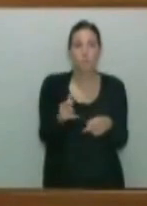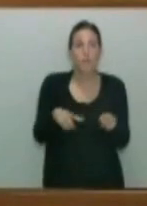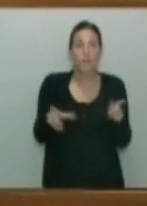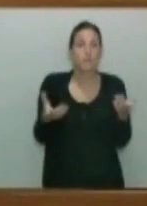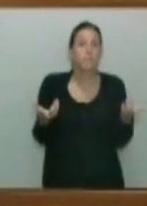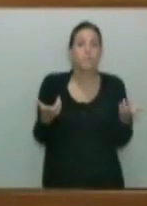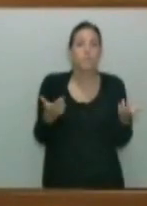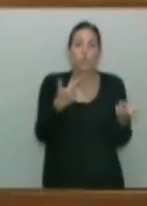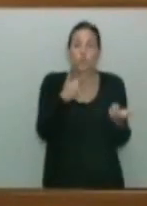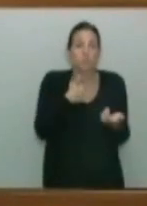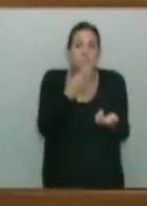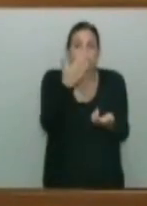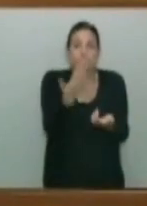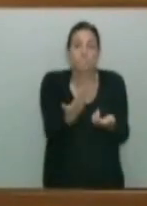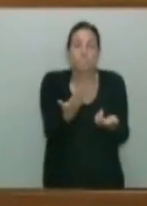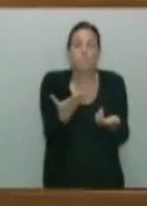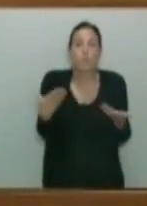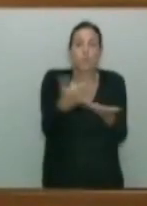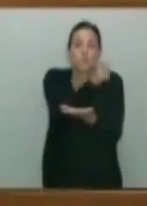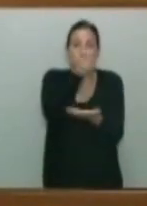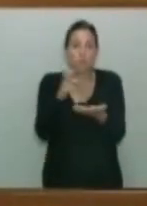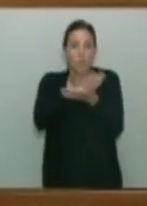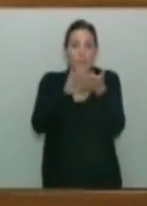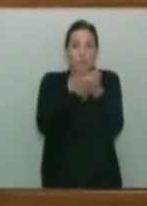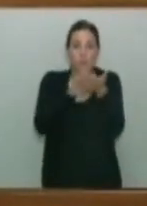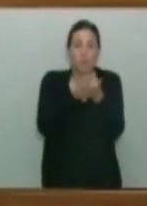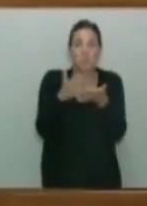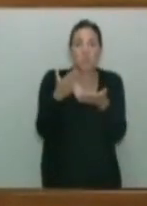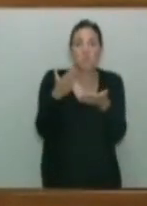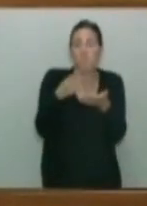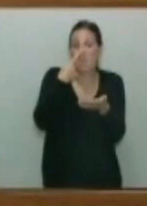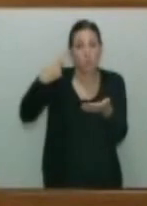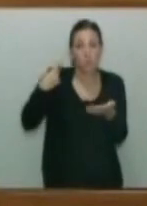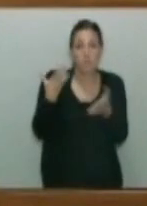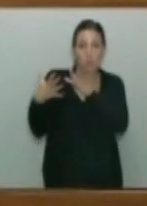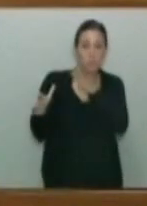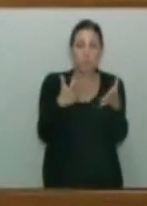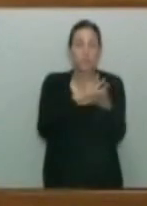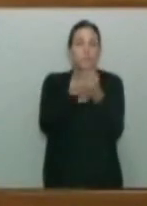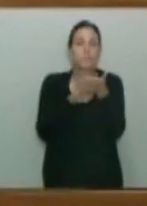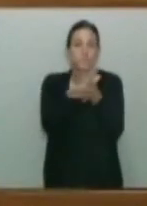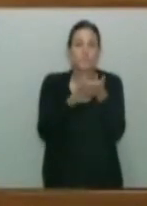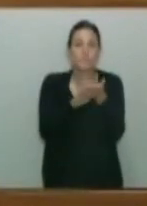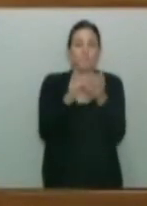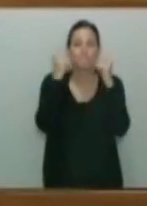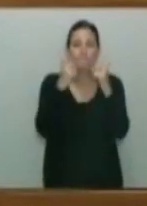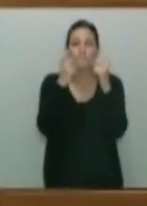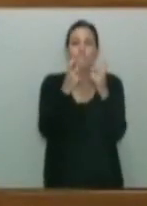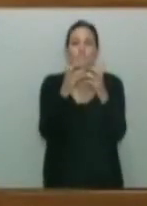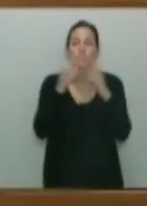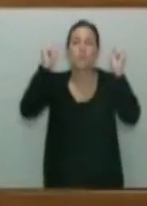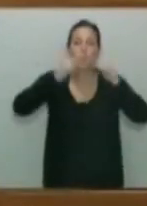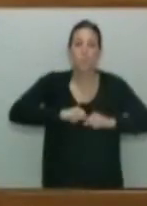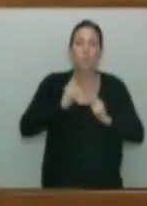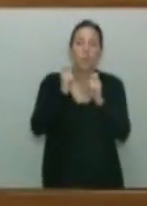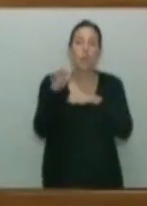lo saben todos los que conmigo hablaron hace aproximadamente un año para tratar de alcanzar un acuerdo que dotase de gobierno a esta